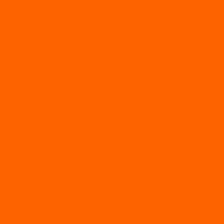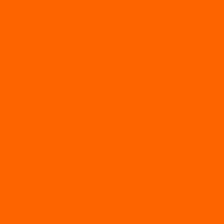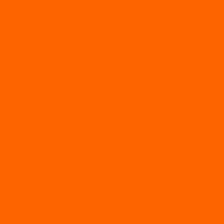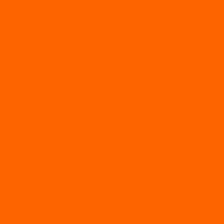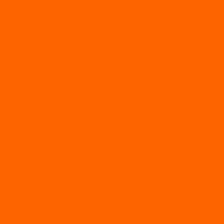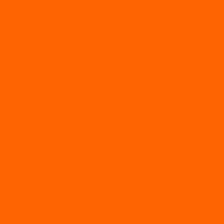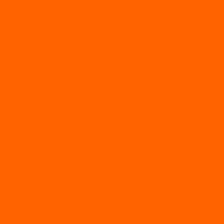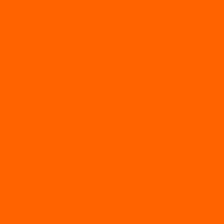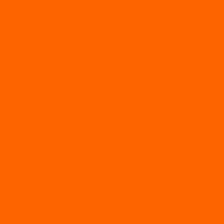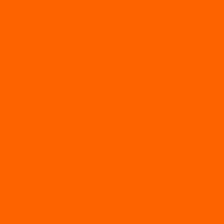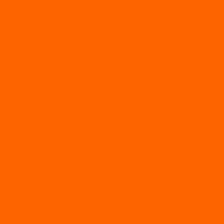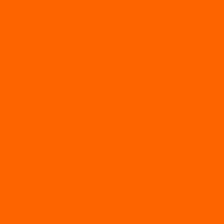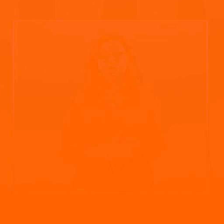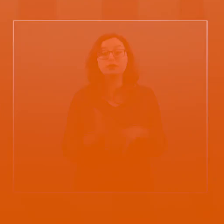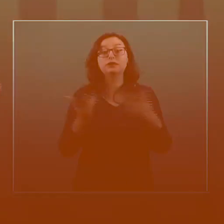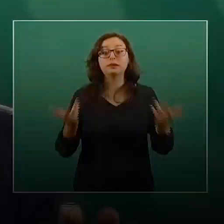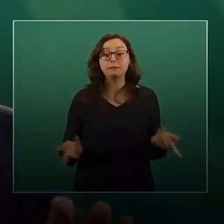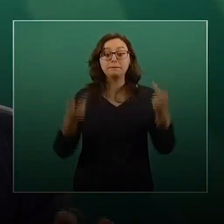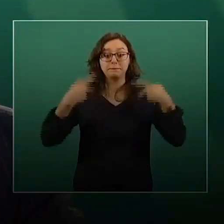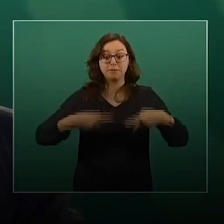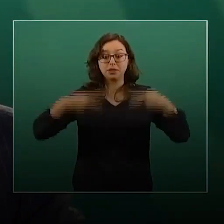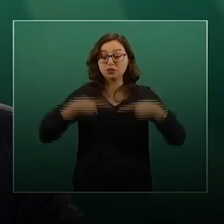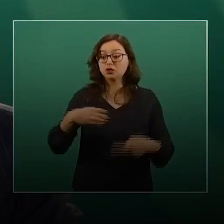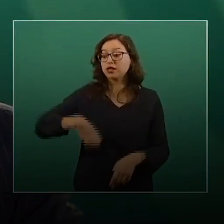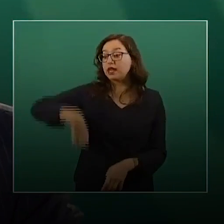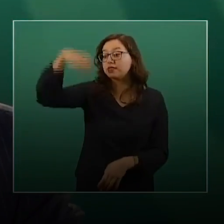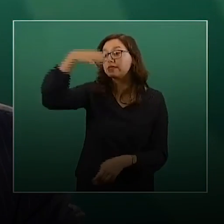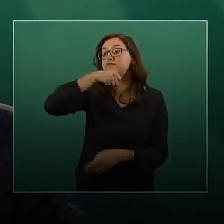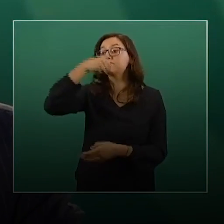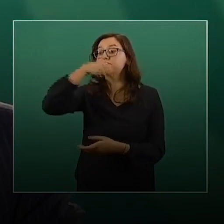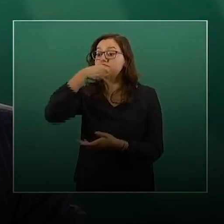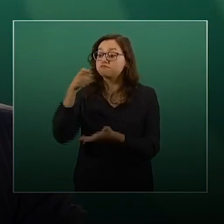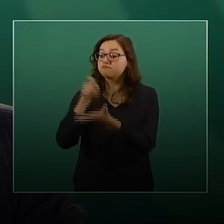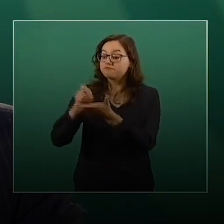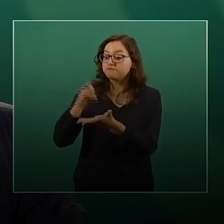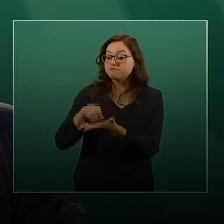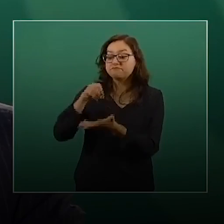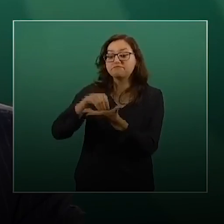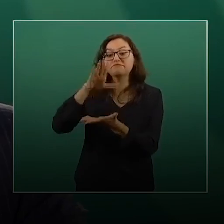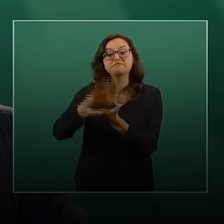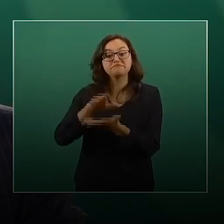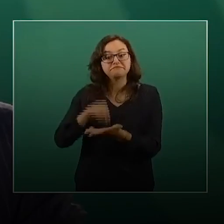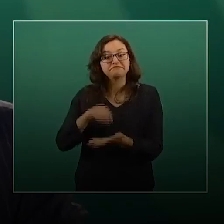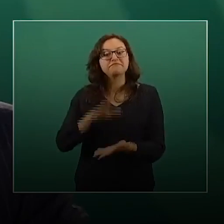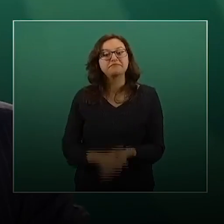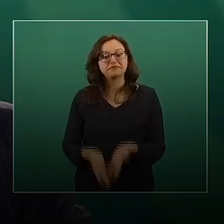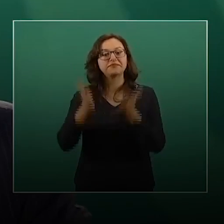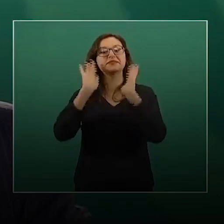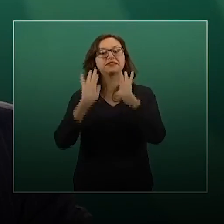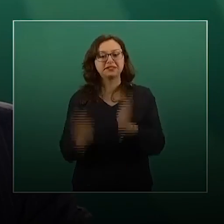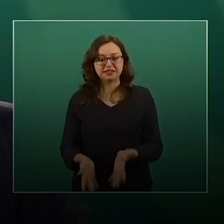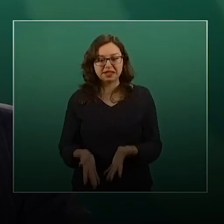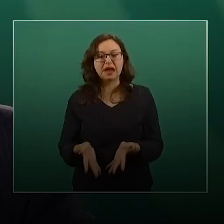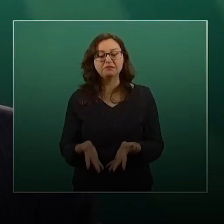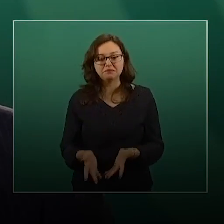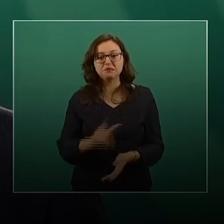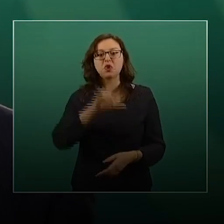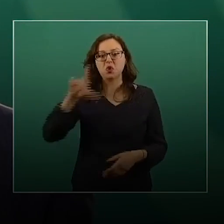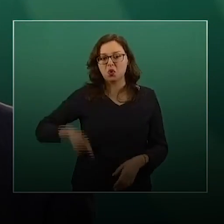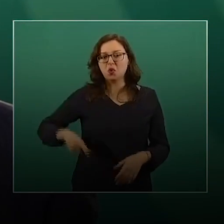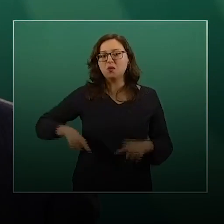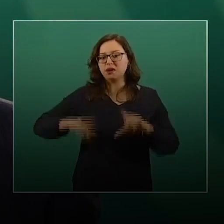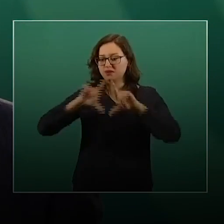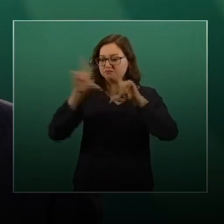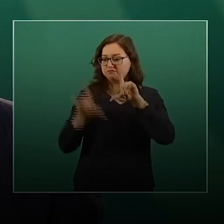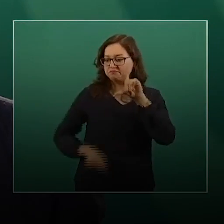Ya se abre el registro de personas adultas mayores en la plataforma del Gobierno de México para la